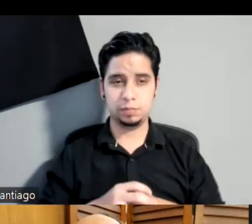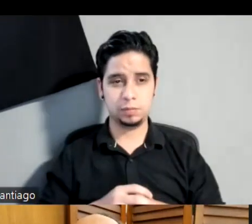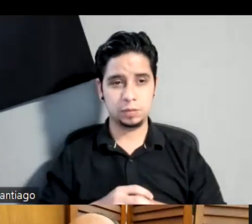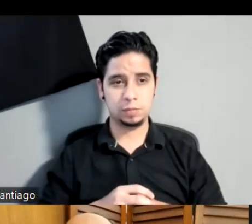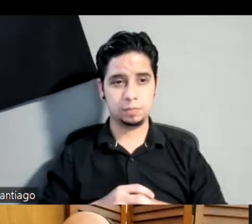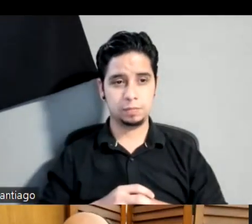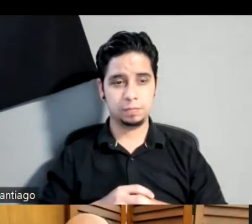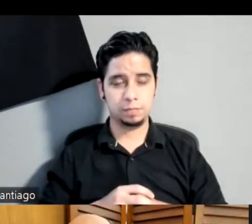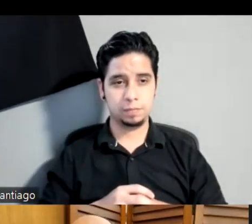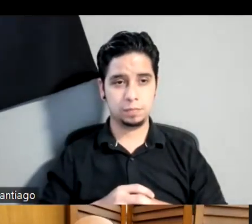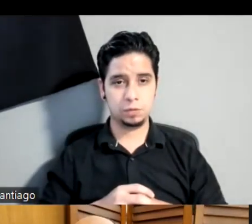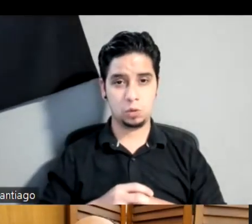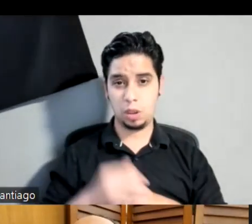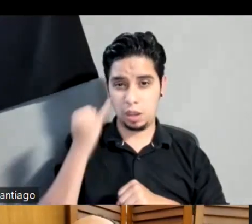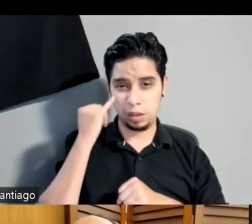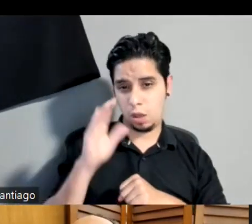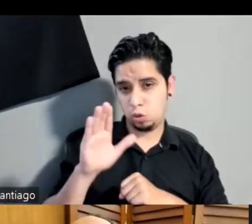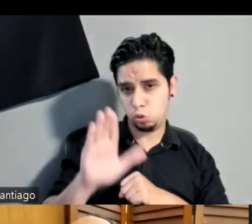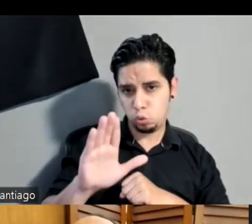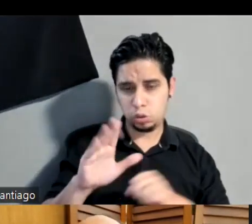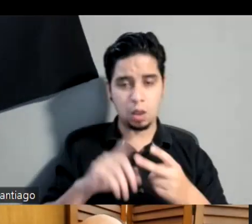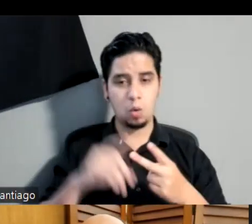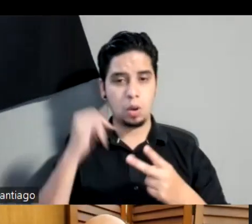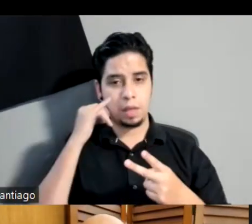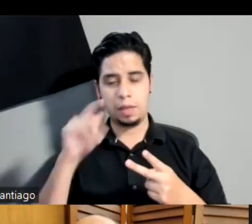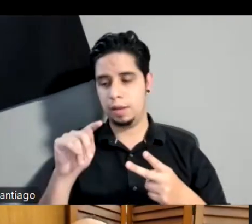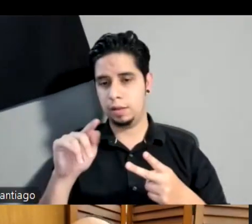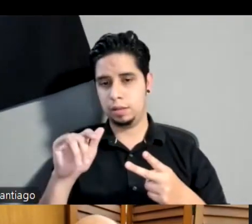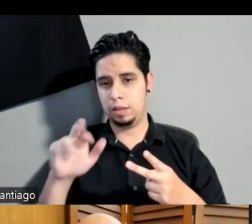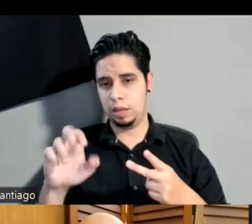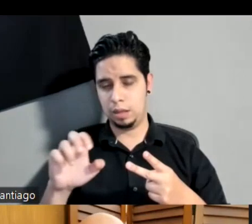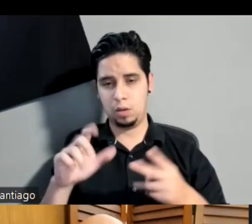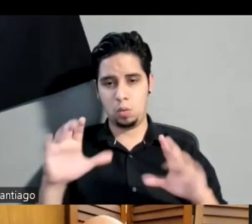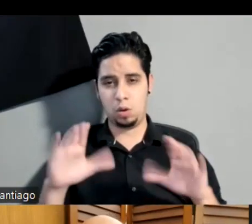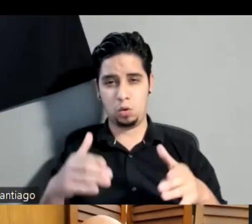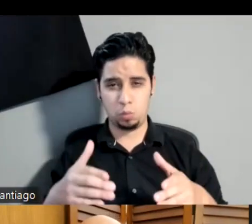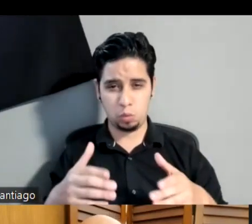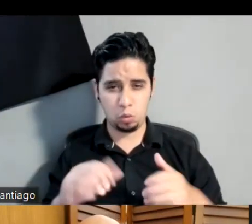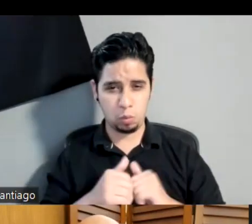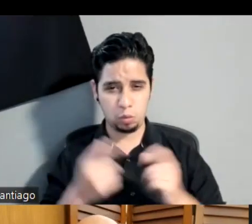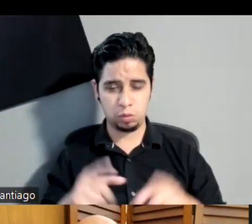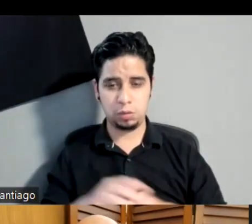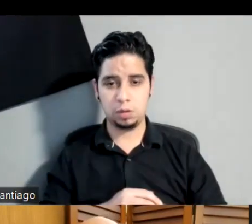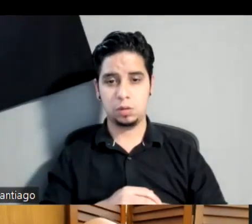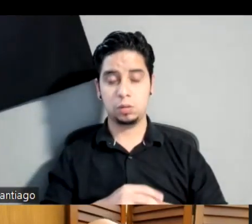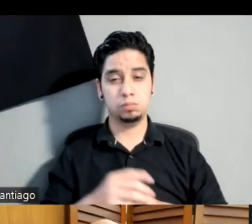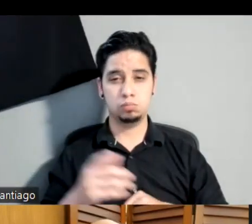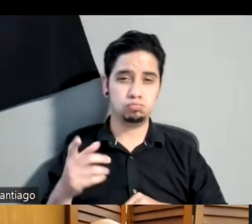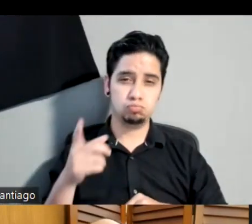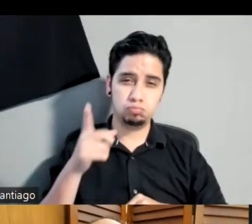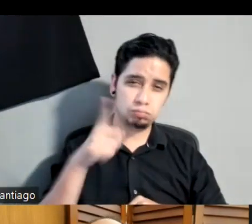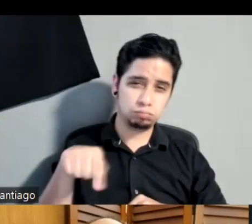es idea tuya, ¿verdad, Jorge? O idea de Tere o en conjunto. ¿Cómo o de en conjunto, ahora. Okay. Nosotros